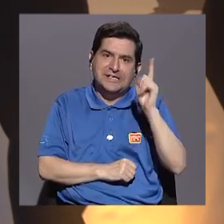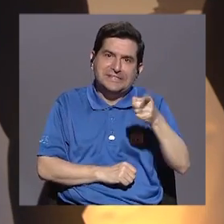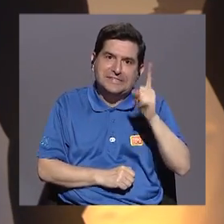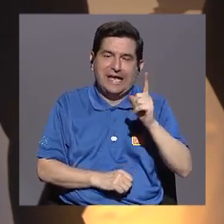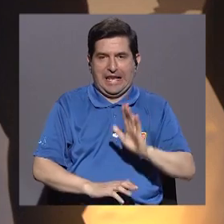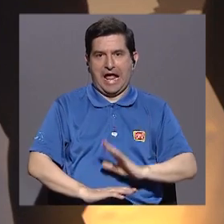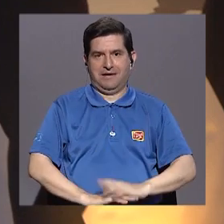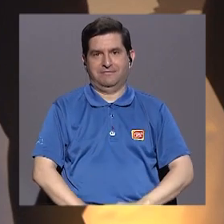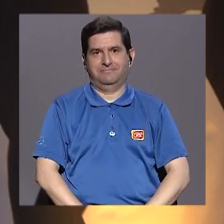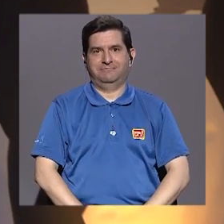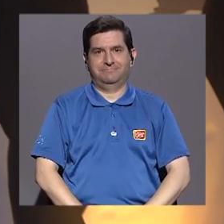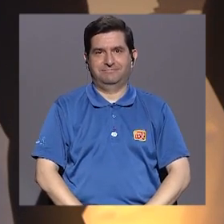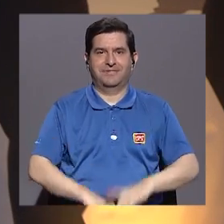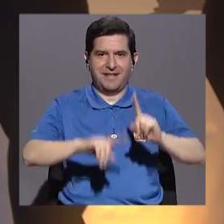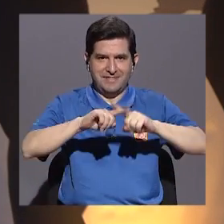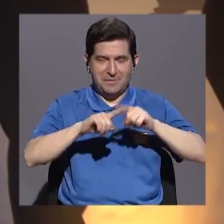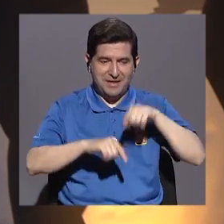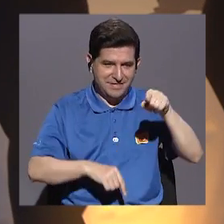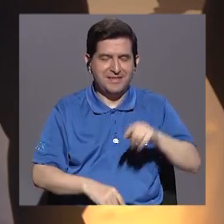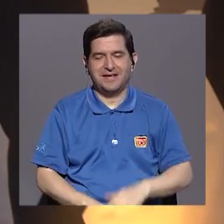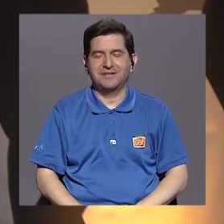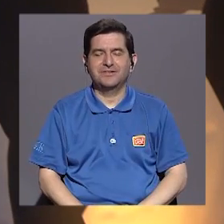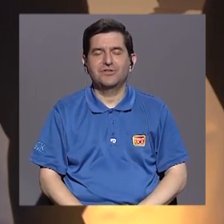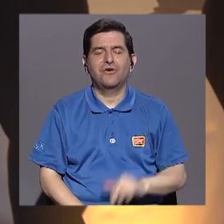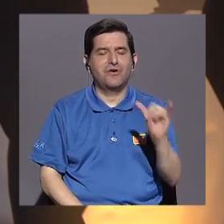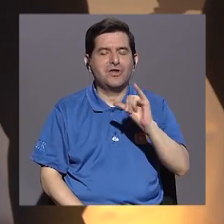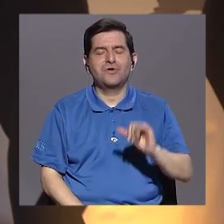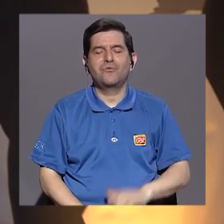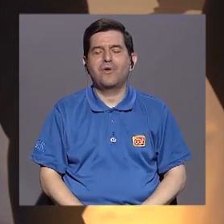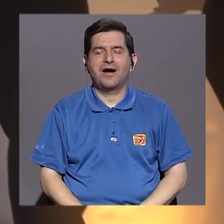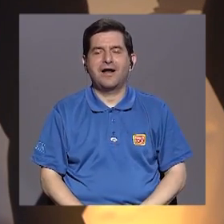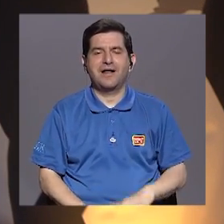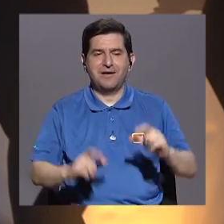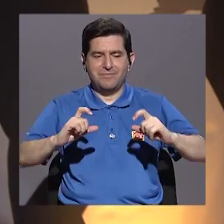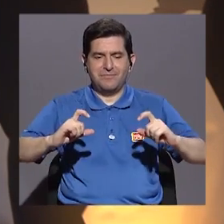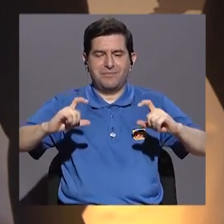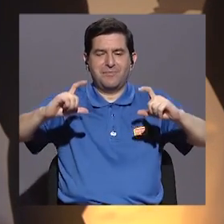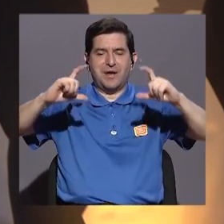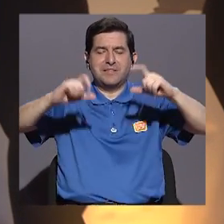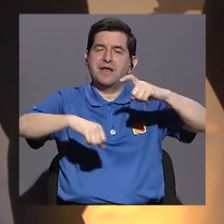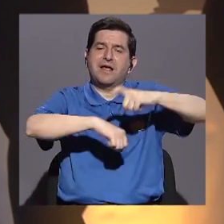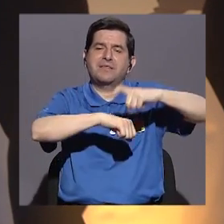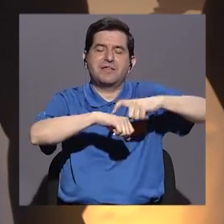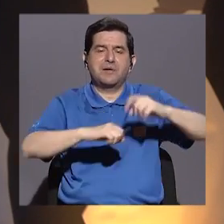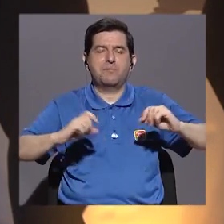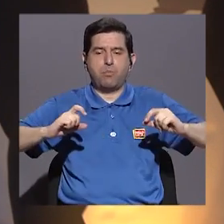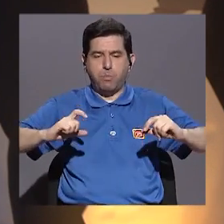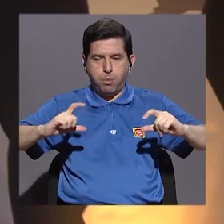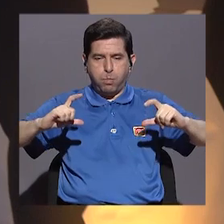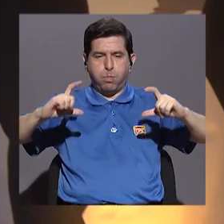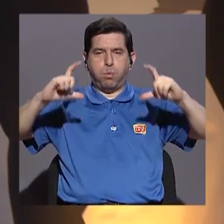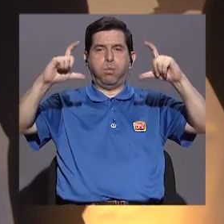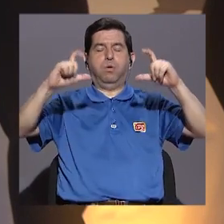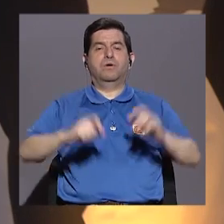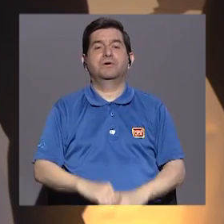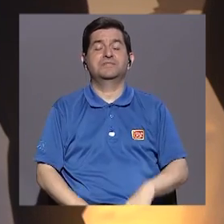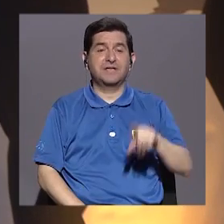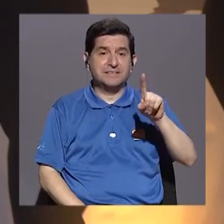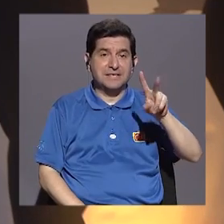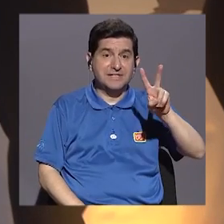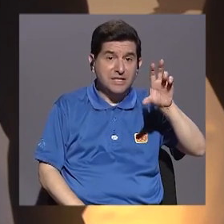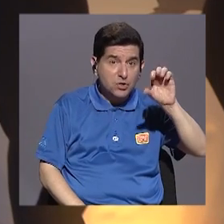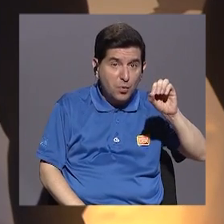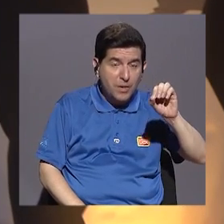verdad dependen del nivel de voltaje así tarda la batería o el vehículo eléctrico en cargarse si se carga a